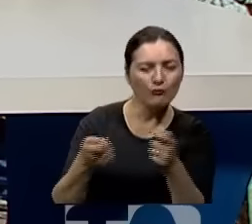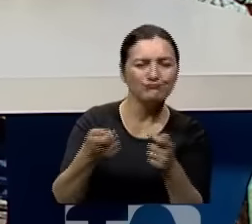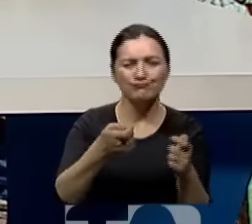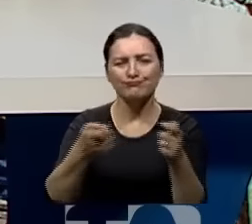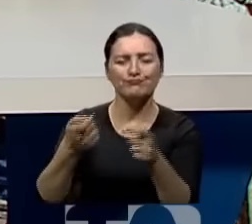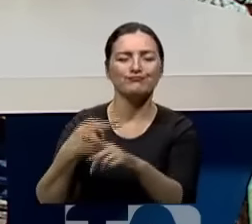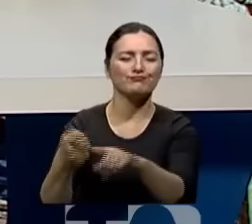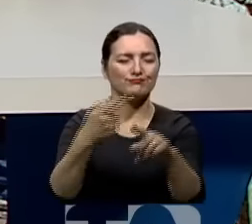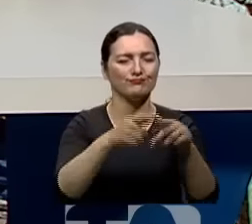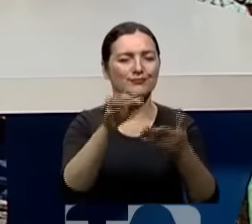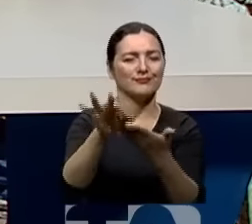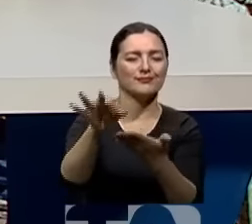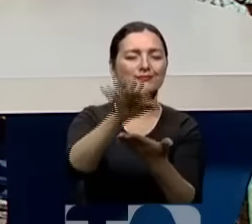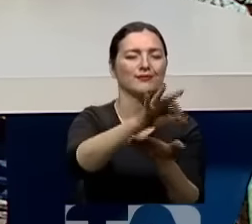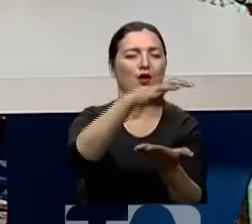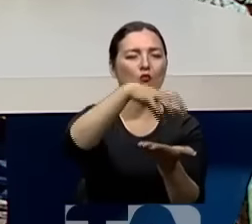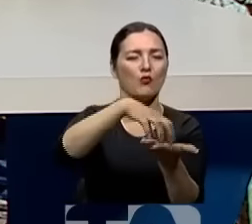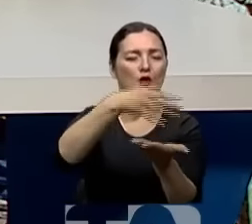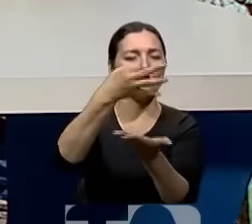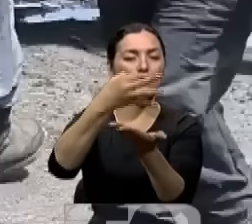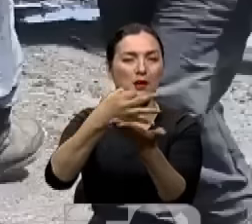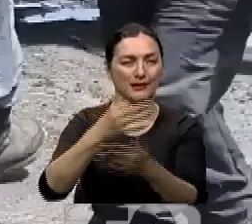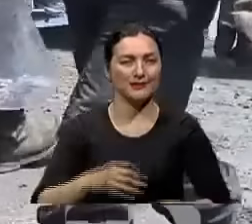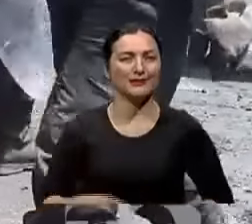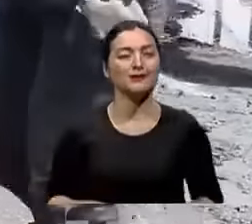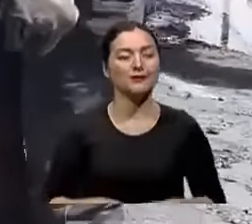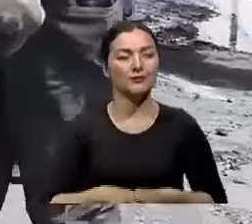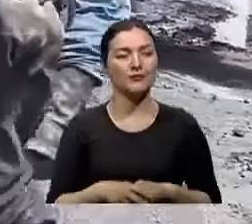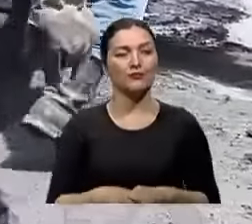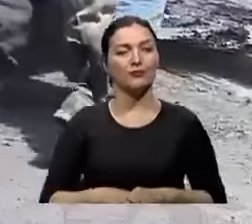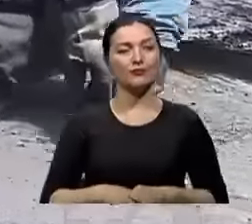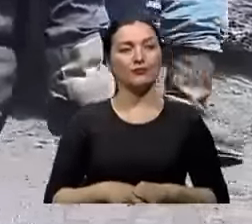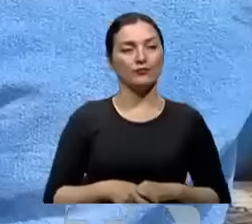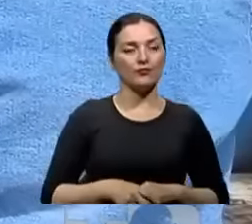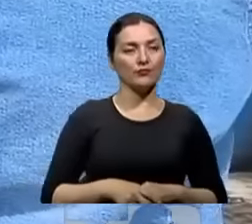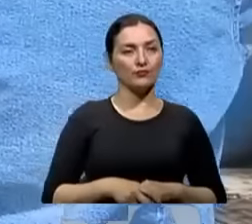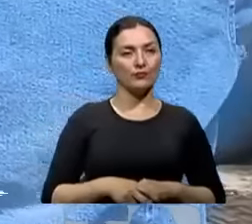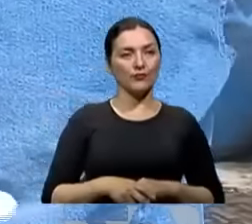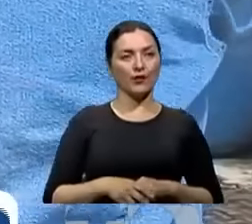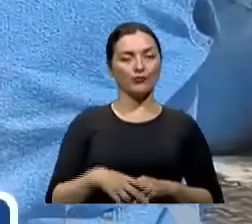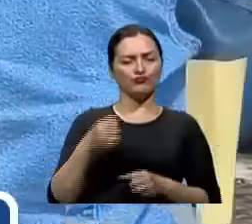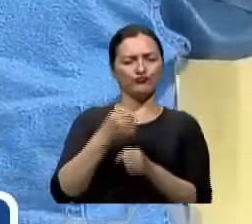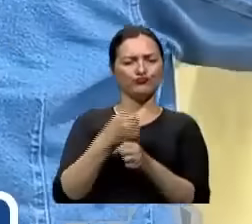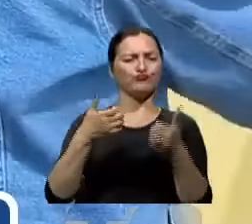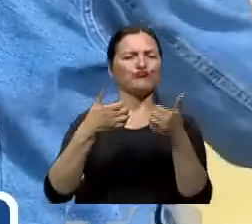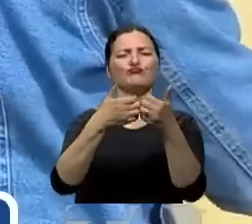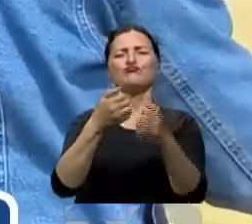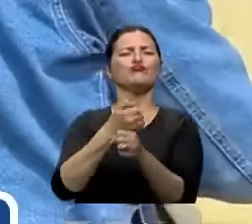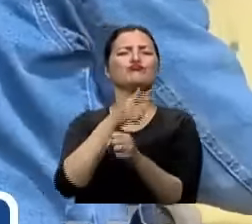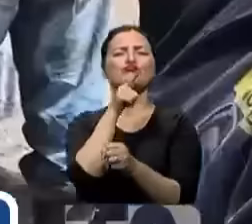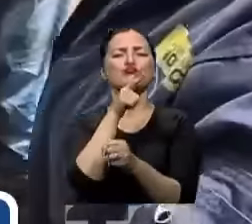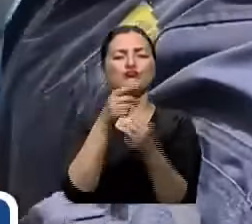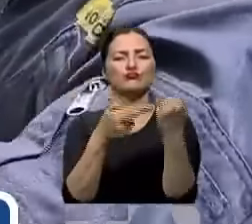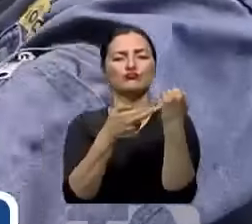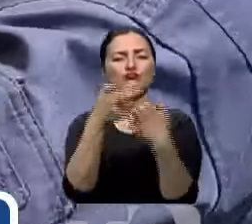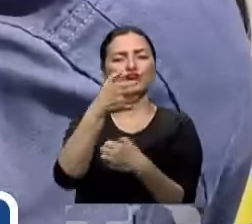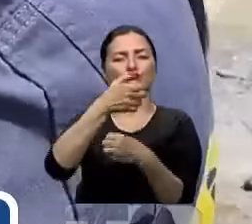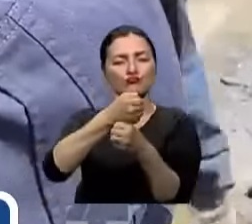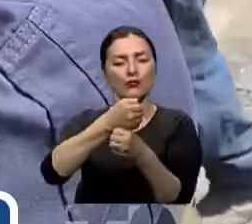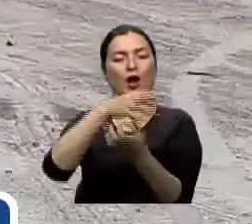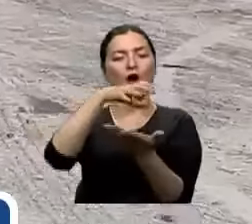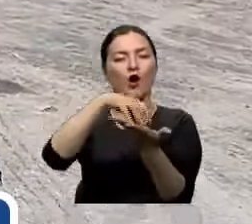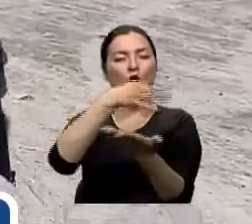en los diferentes cantones de la provincia de Cotopaxi. El resultado de un trabajo conjunto para reforzar la seguridad en la